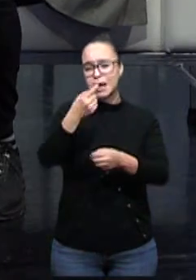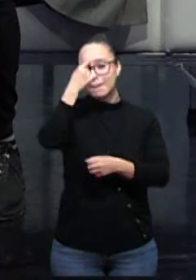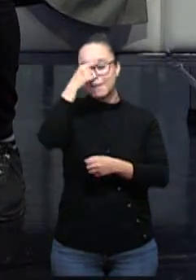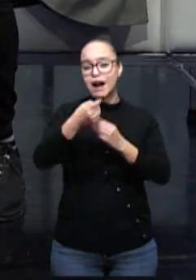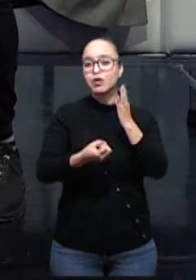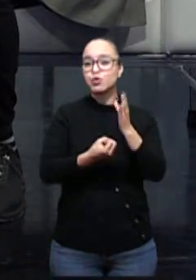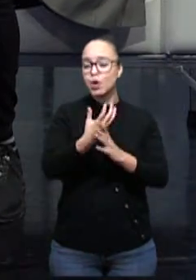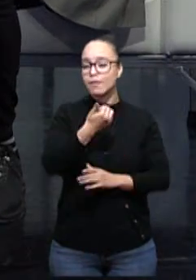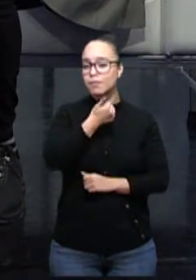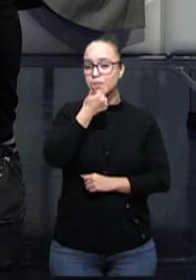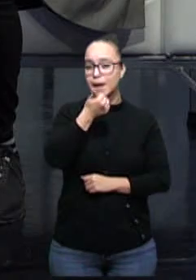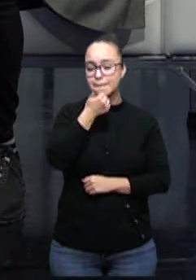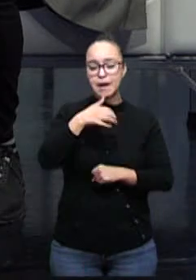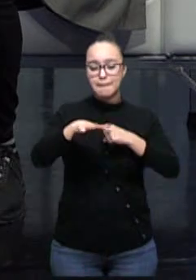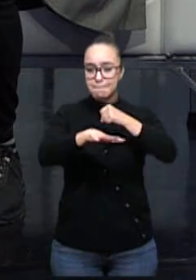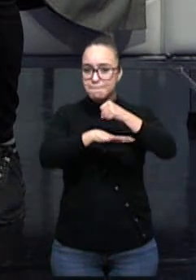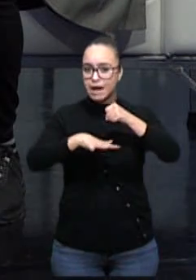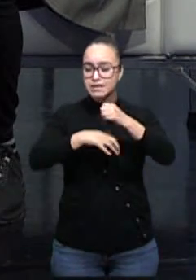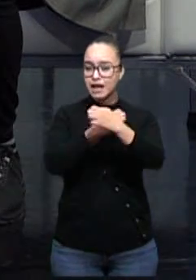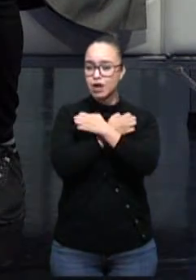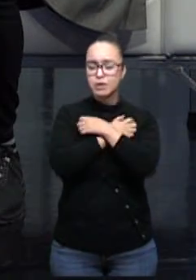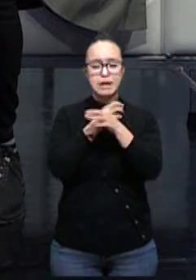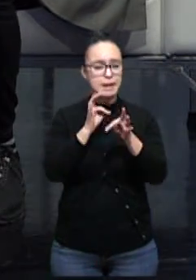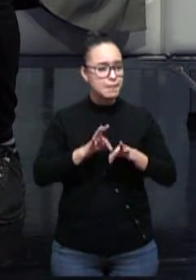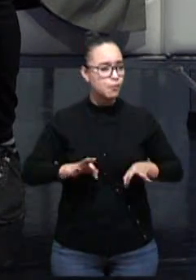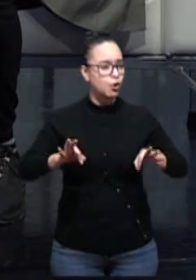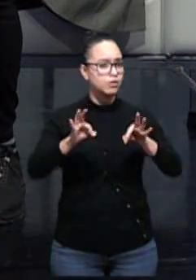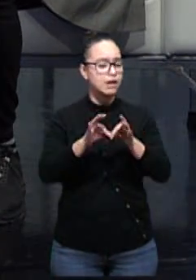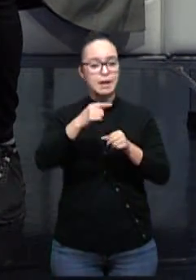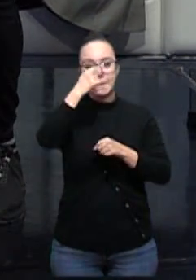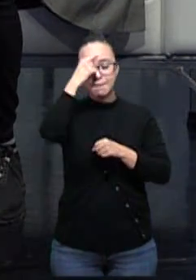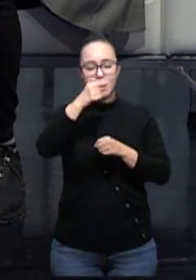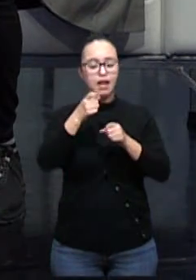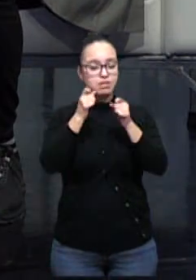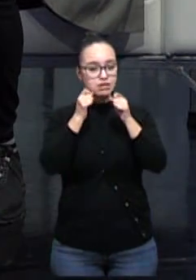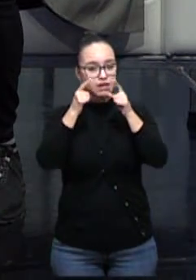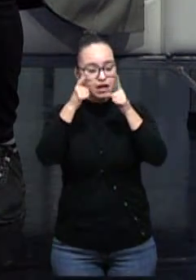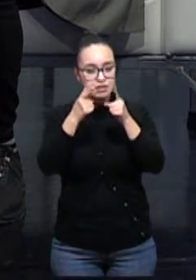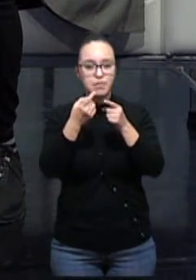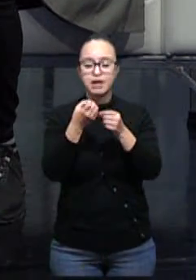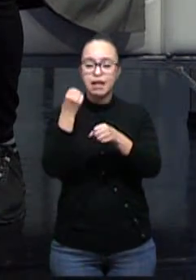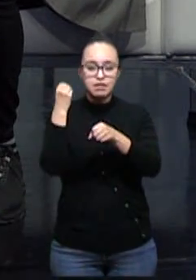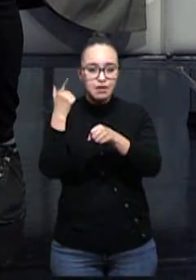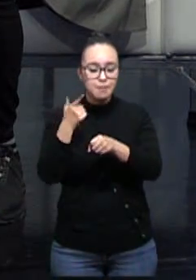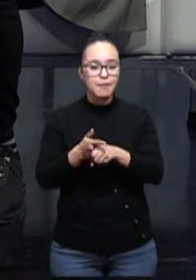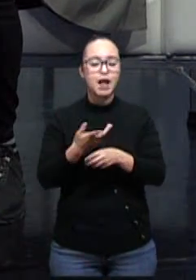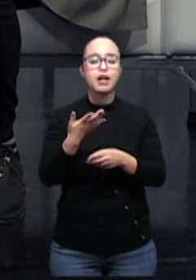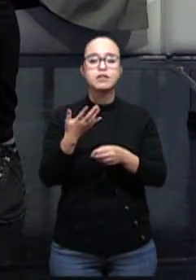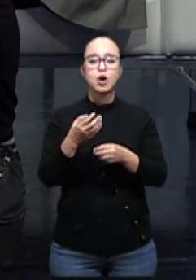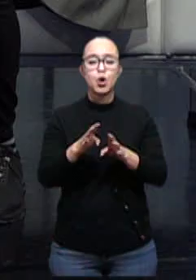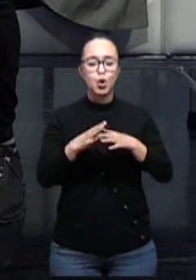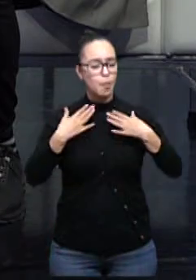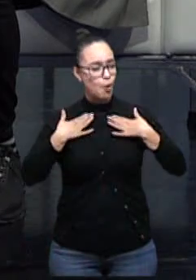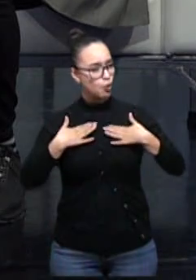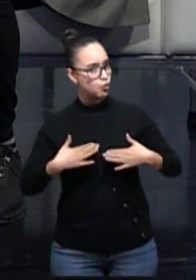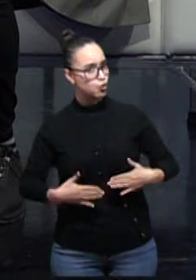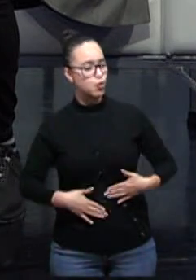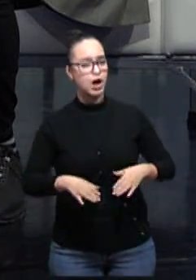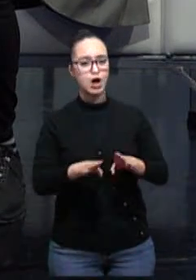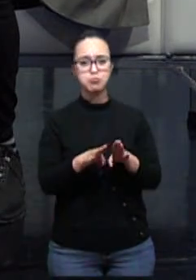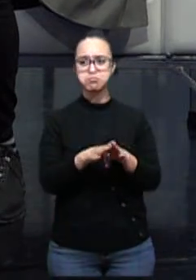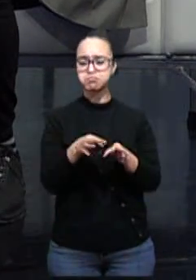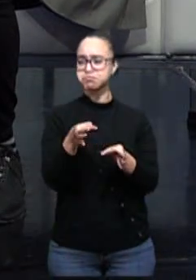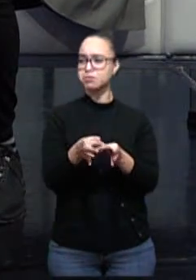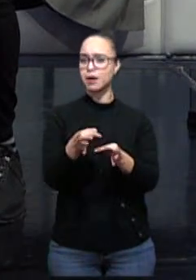es fundamental, aunque no vayan a clases, que se levanten a la hora, que se vistan, que se disciplinen. Y obviamente